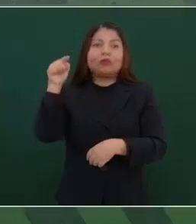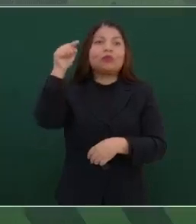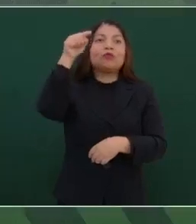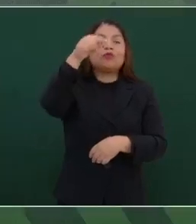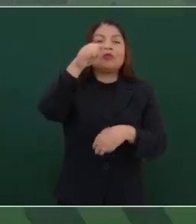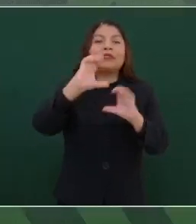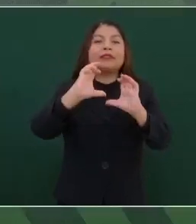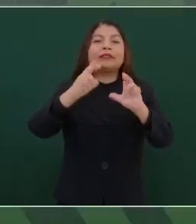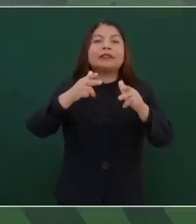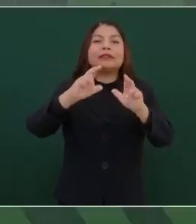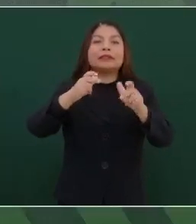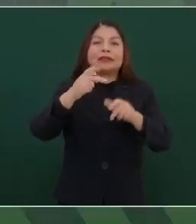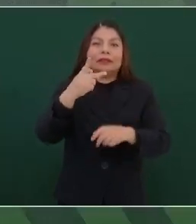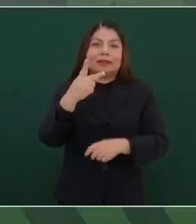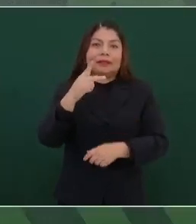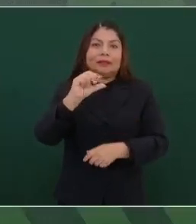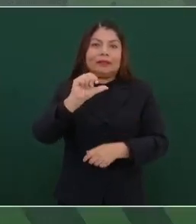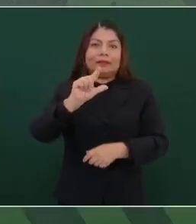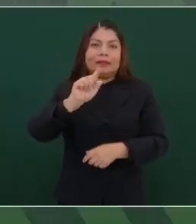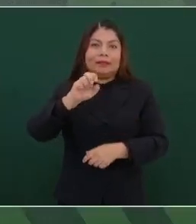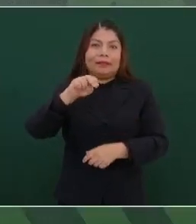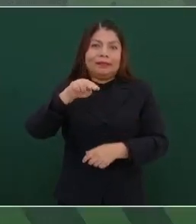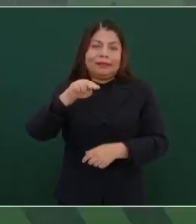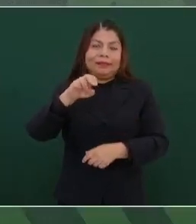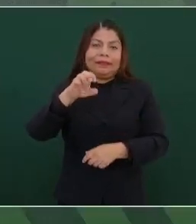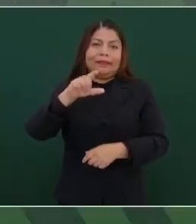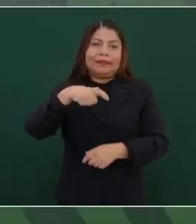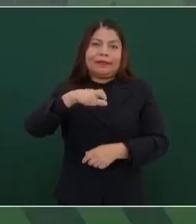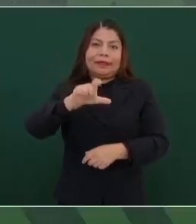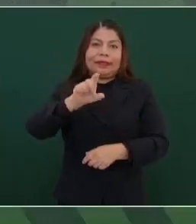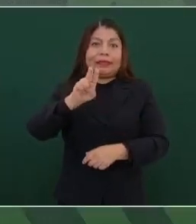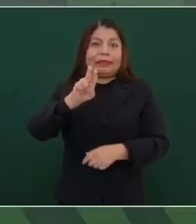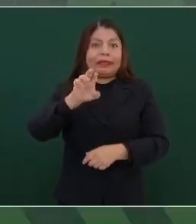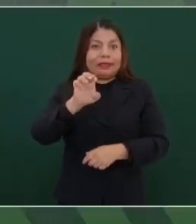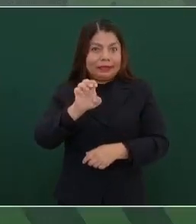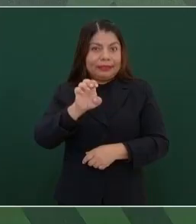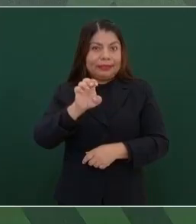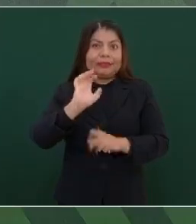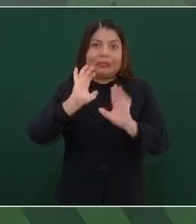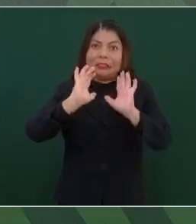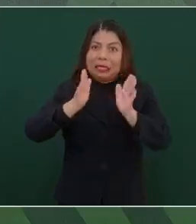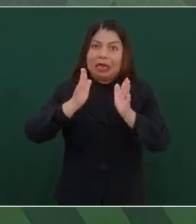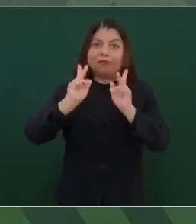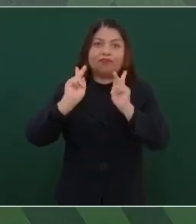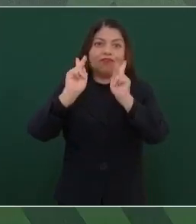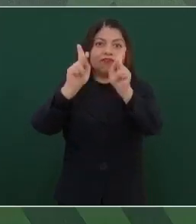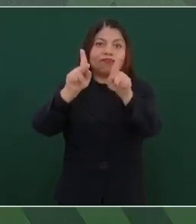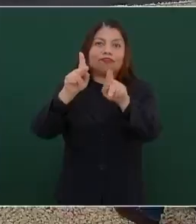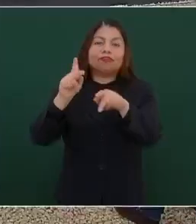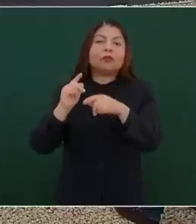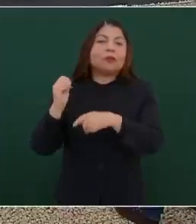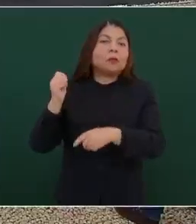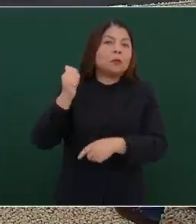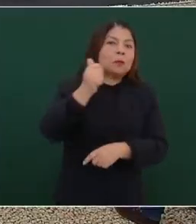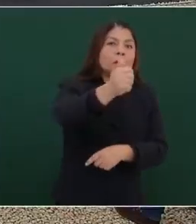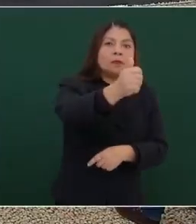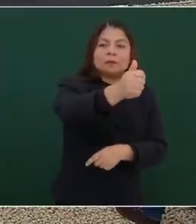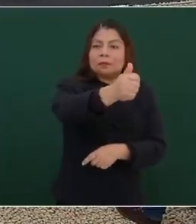tramo de Palenque a Cancún. El tramo